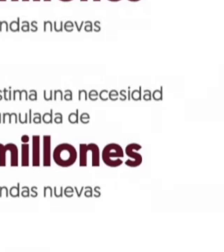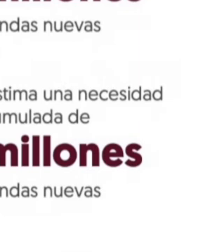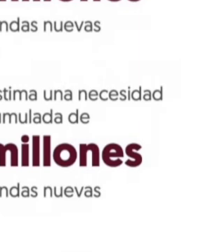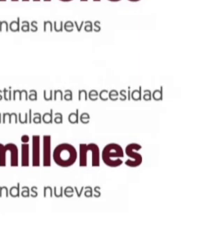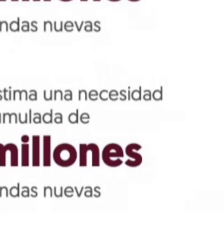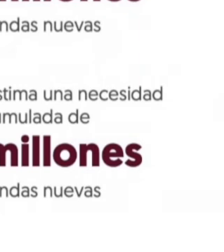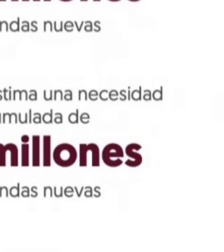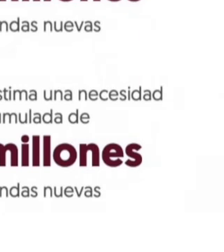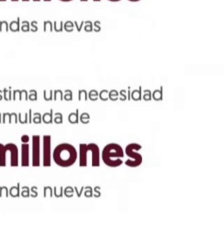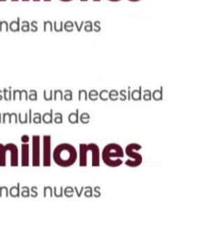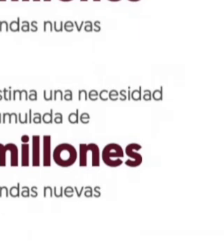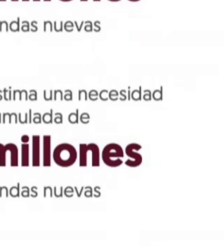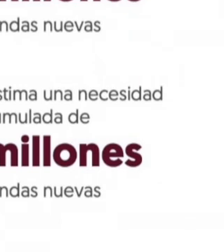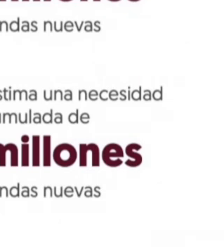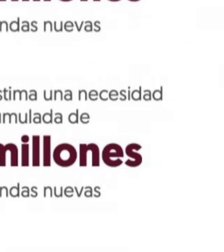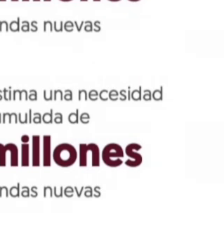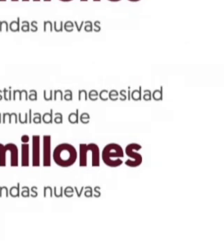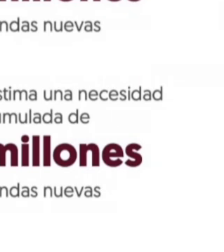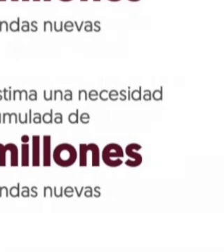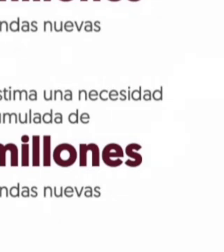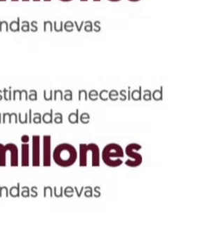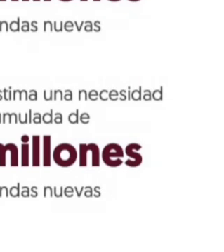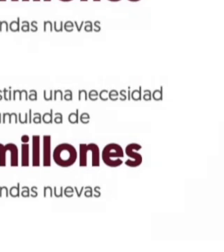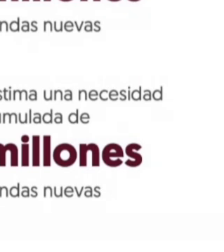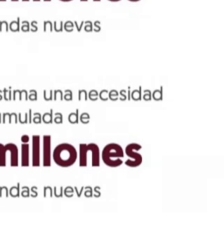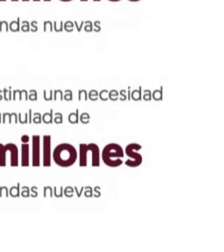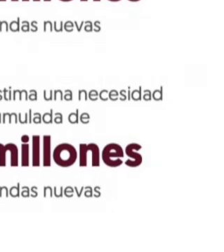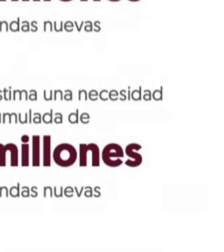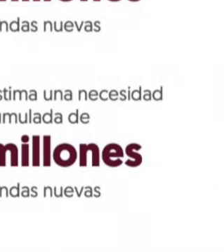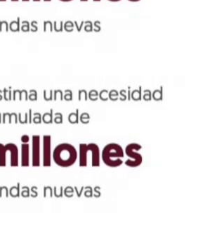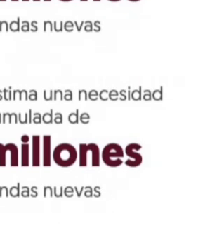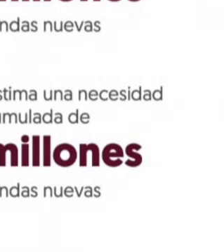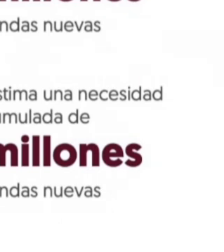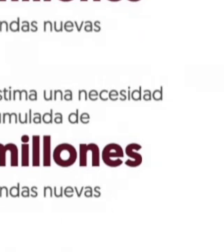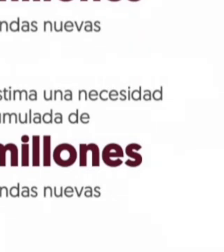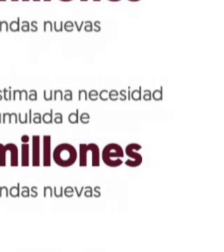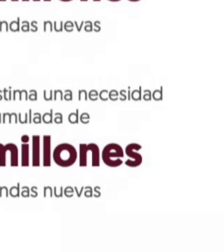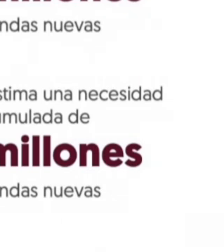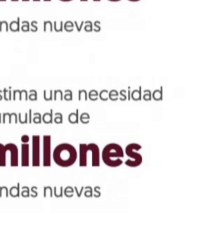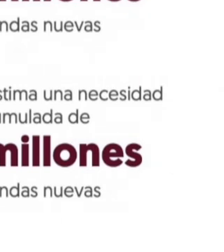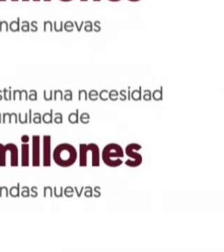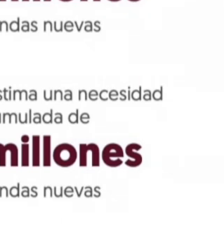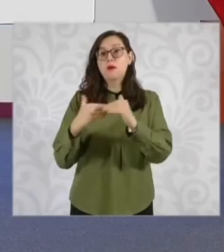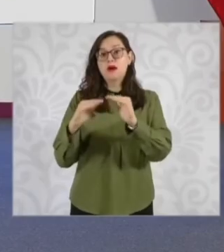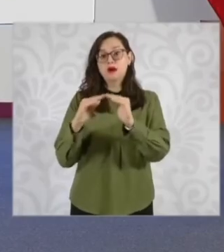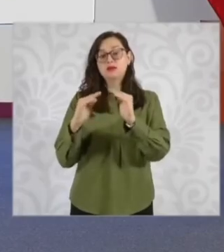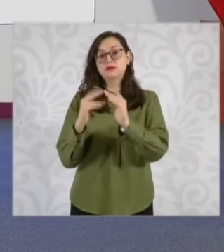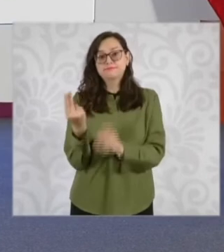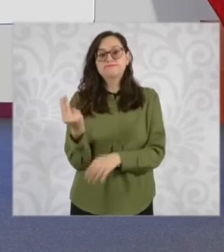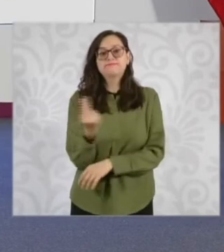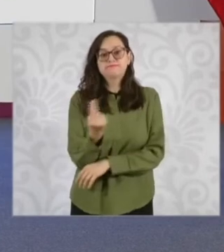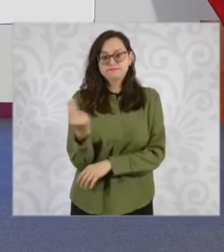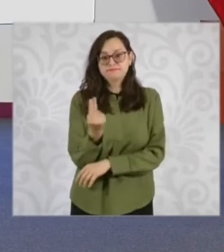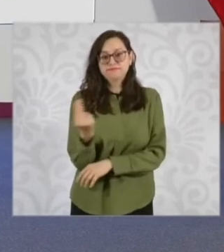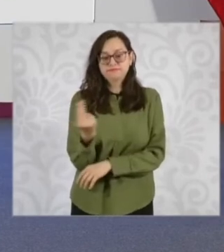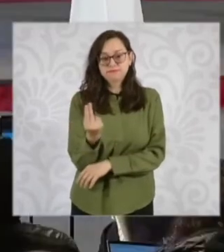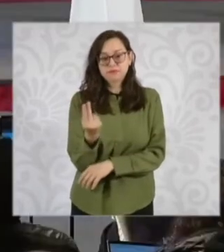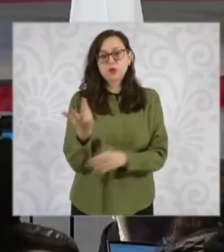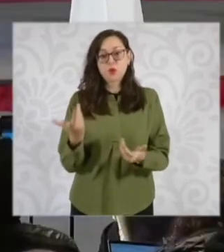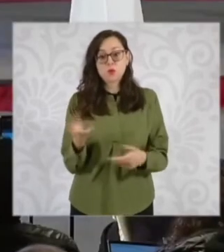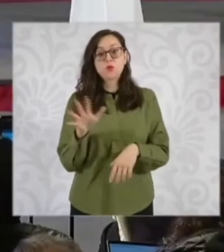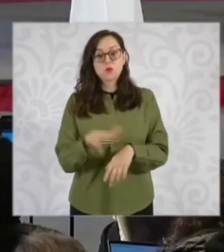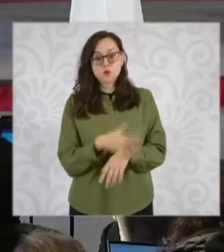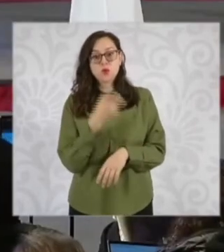de los materiales, de los servicios con los que cuenta la vivienda, y así se cataloga. Les pido observar el